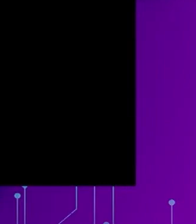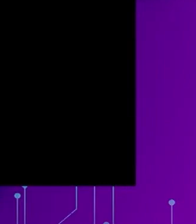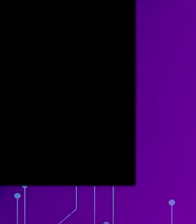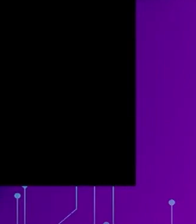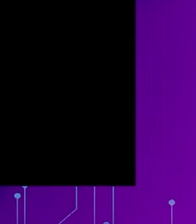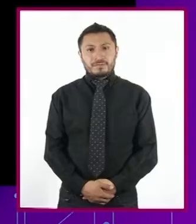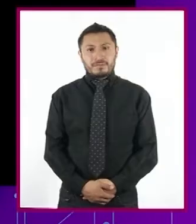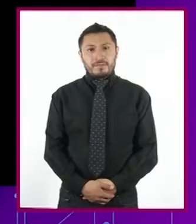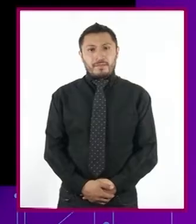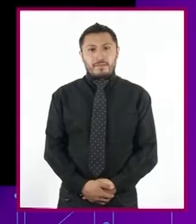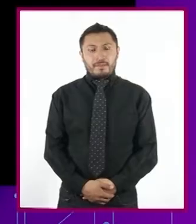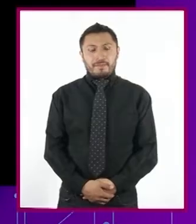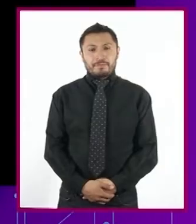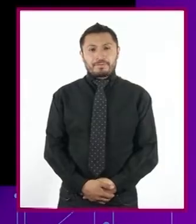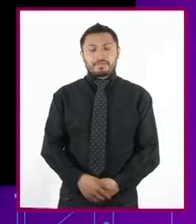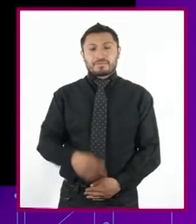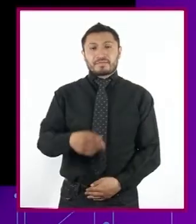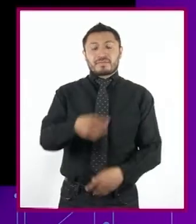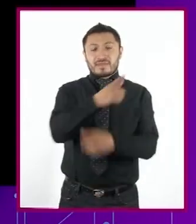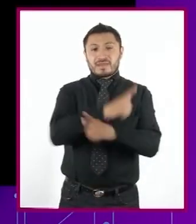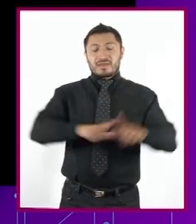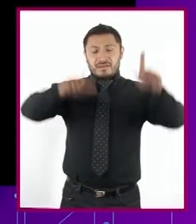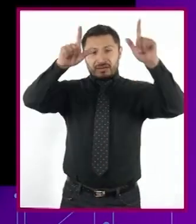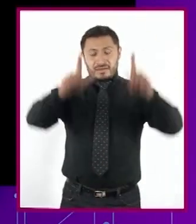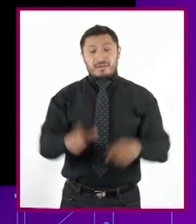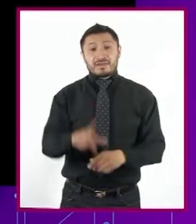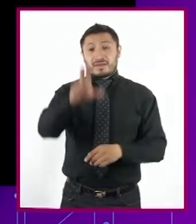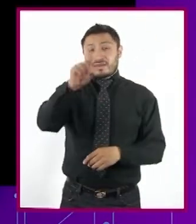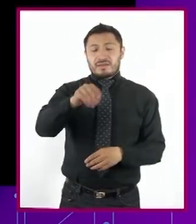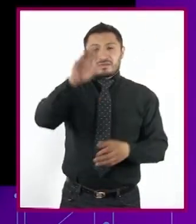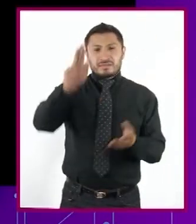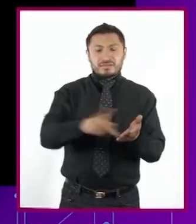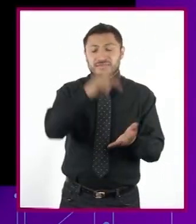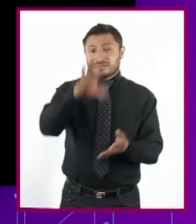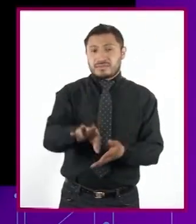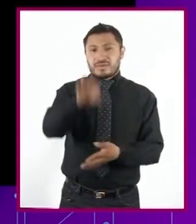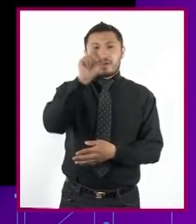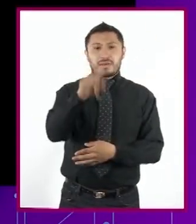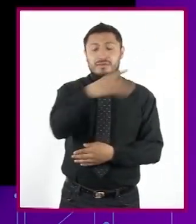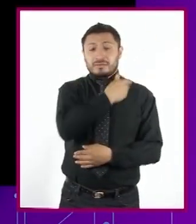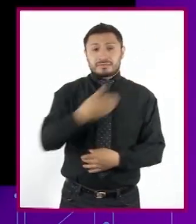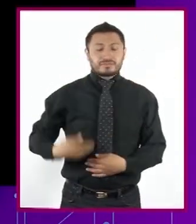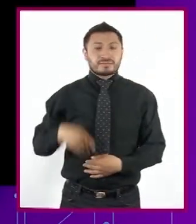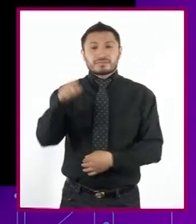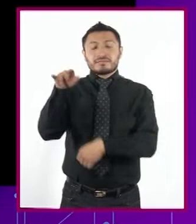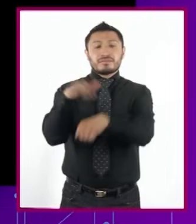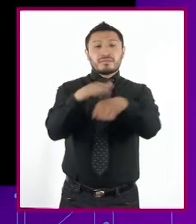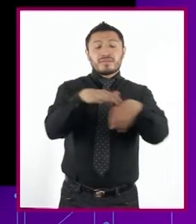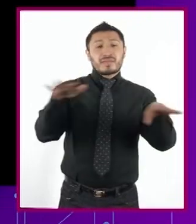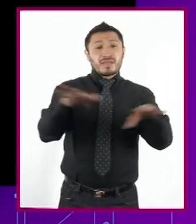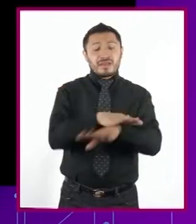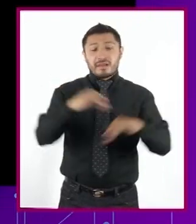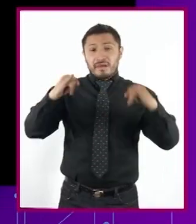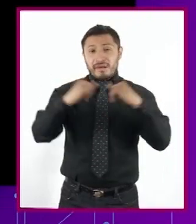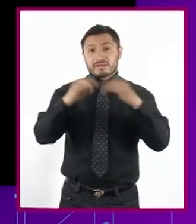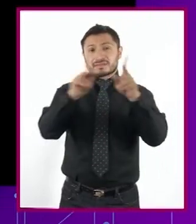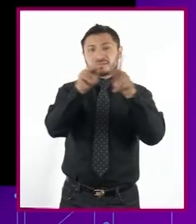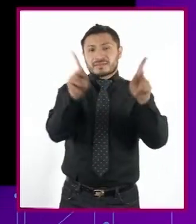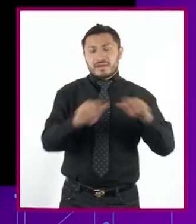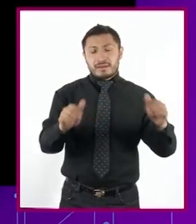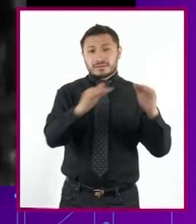Bajo el lema Libertad de sufragio, no reelección, Madero llamó al cambio institucional, pacífico y